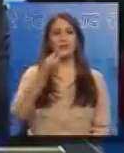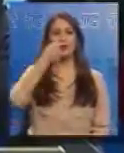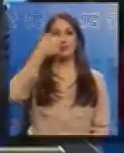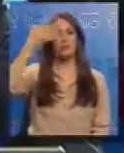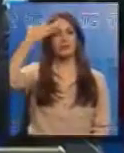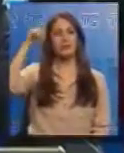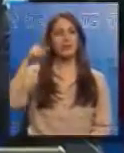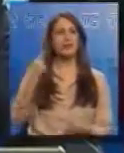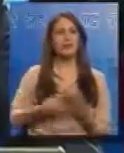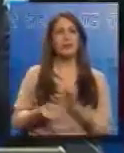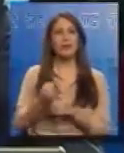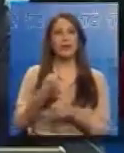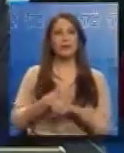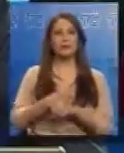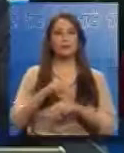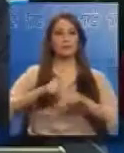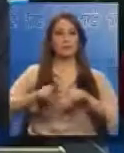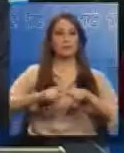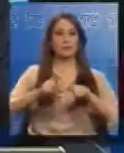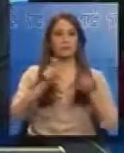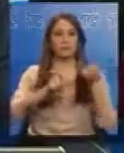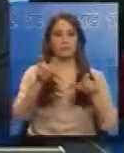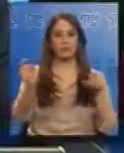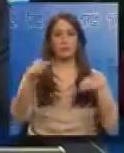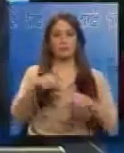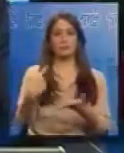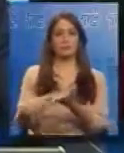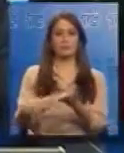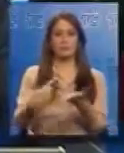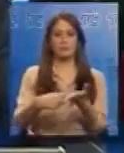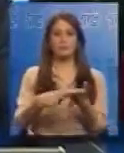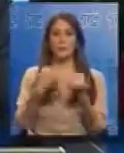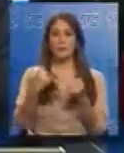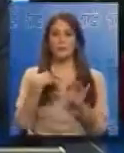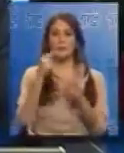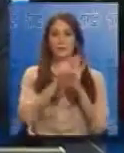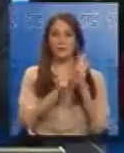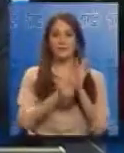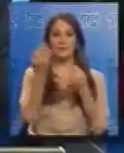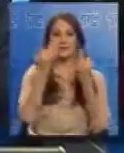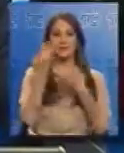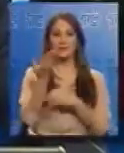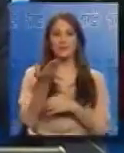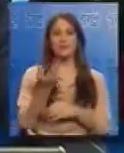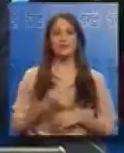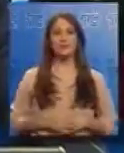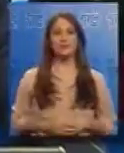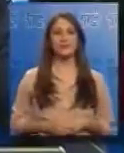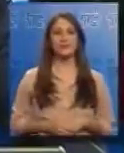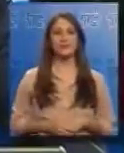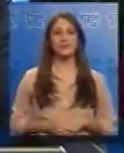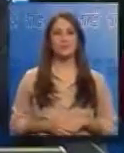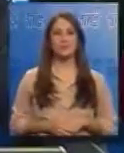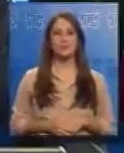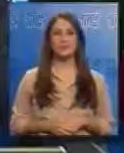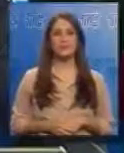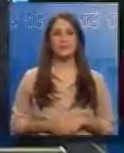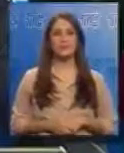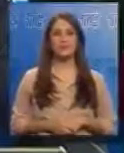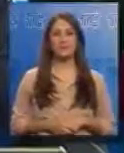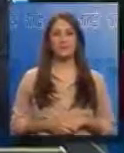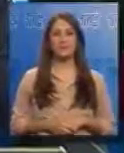realiza una sesión de gabinete ampliado. Fabiola Santana nos tiene más detalles. Adelante, Fabiola, te escuchamos.